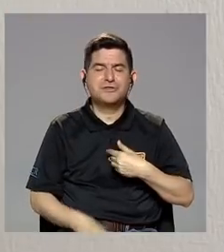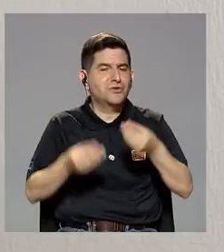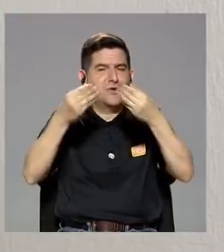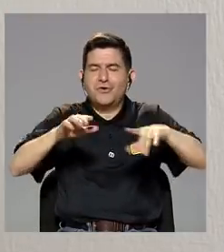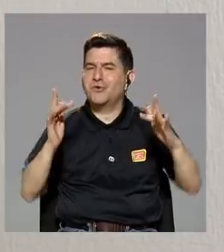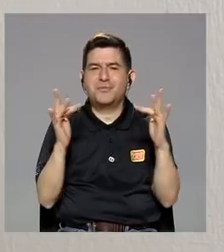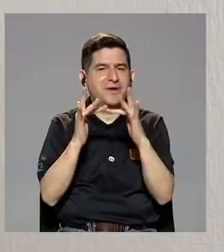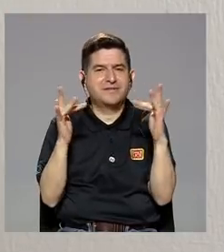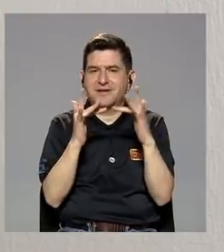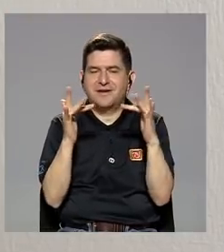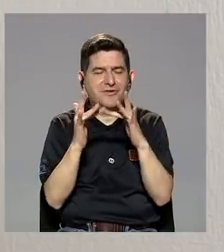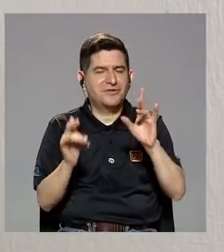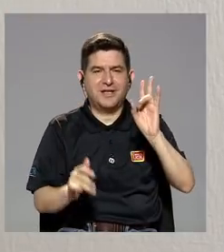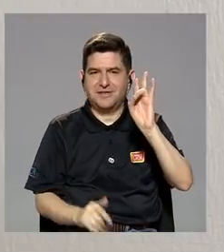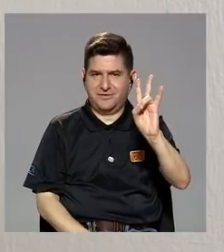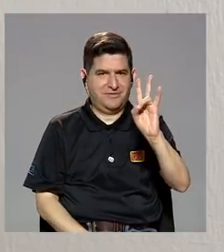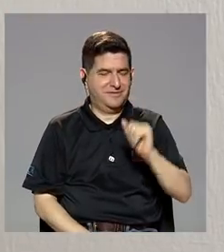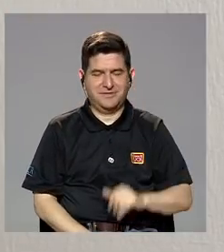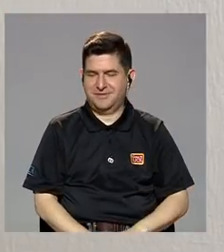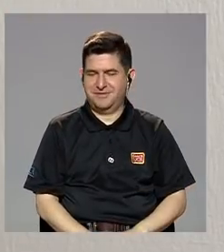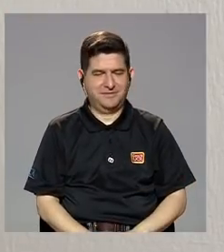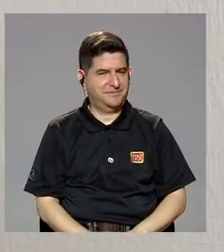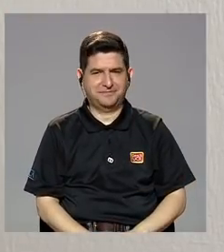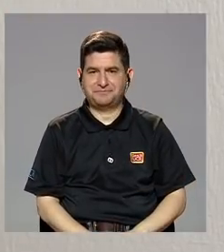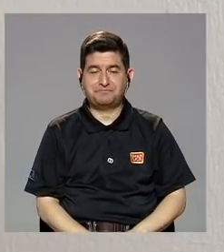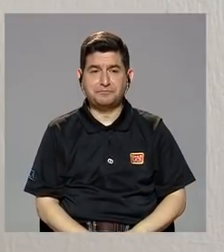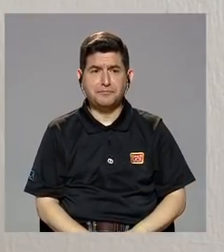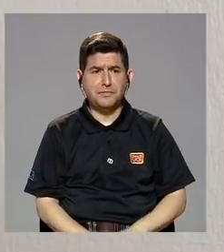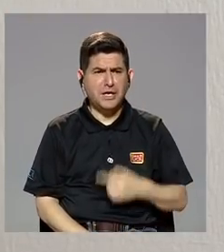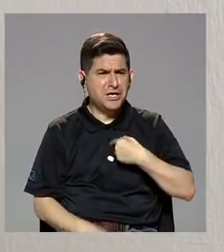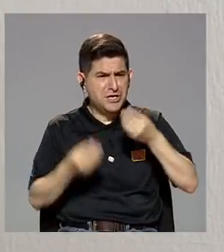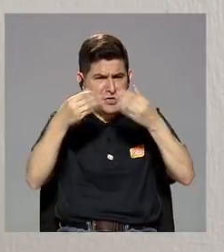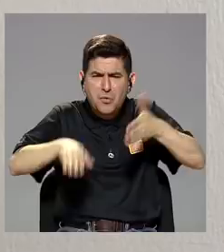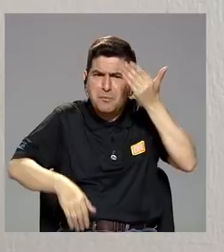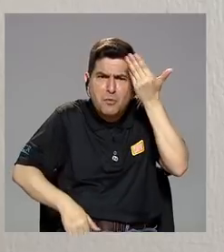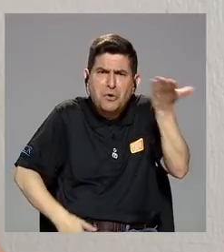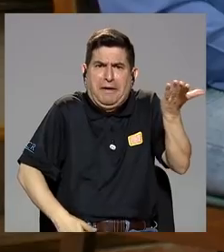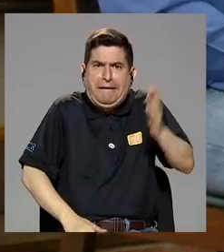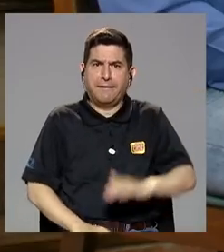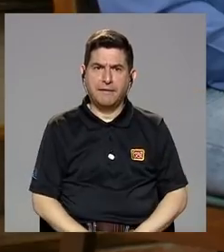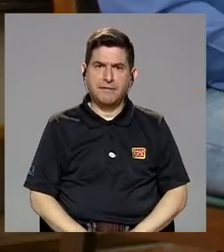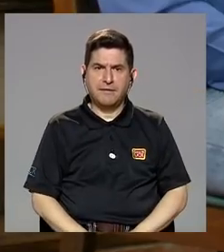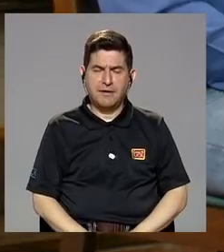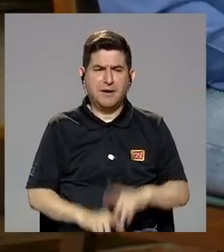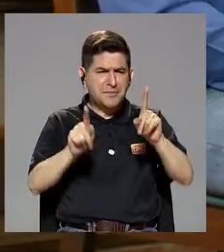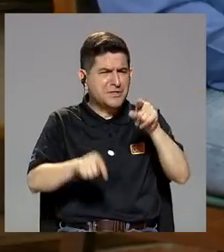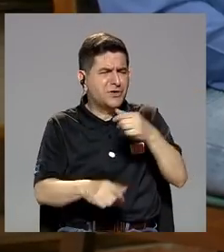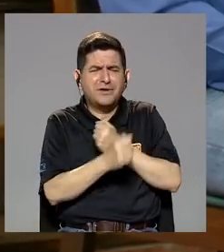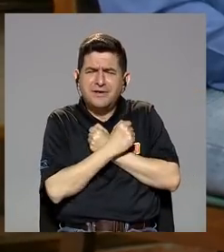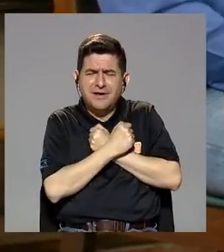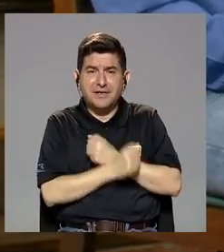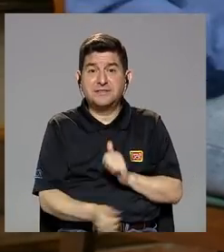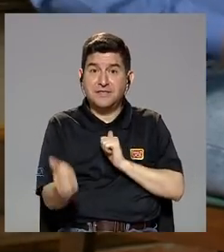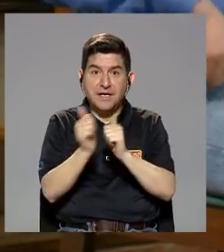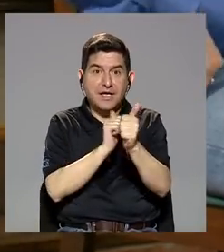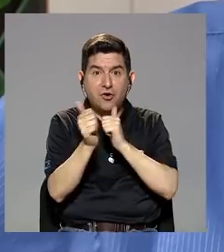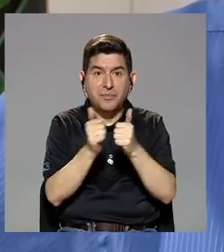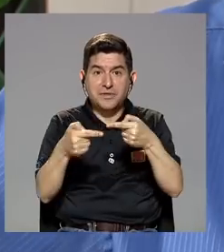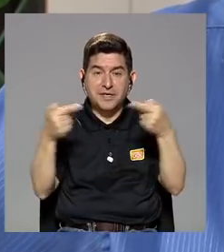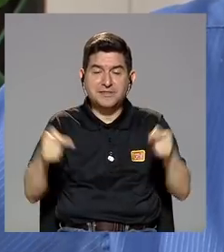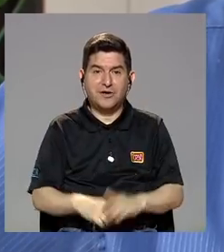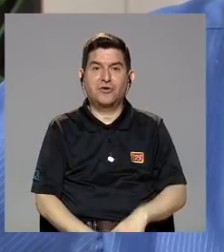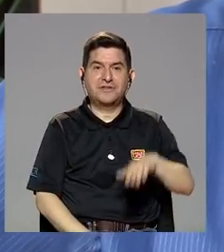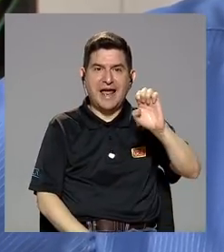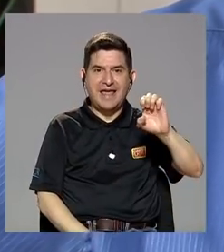con el 7 nunca perdí contacto con el canal y lo tengo porque perderlo o sea tengo gente que quiero mucho y la competencia blanco